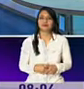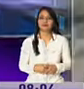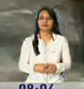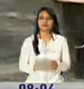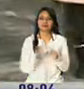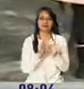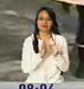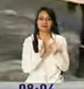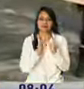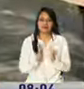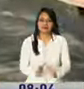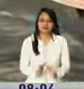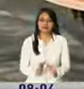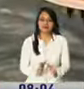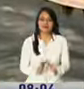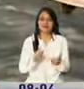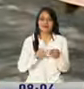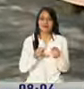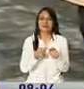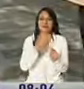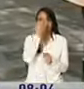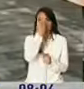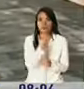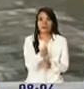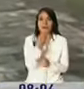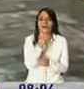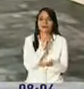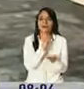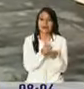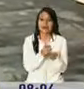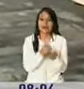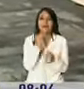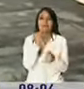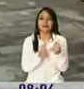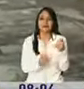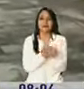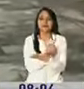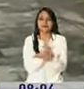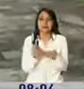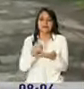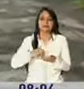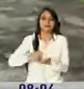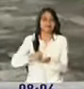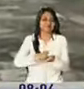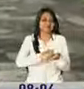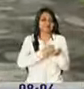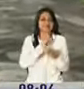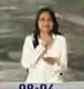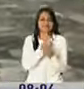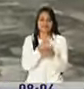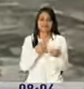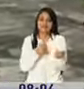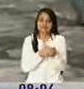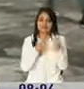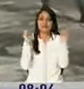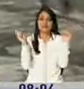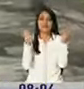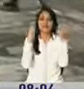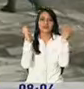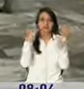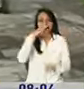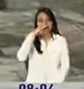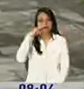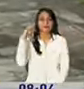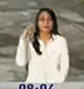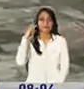Verónica, Roberto, amigos, un excelente día. Este será un fin de semana solidario, por supuesto. Vamos a apoyar a la Fundación Cecilia Rivadeneira